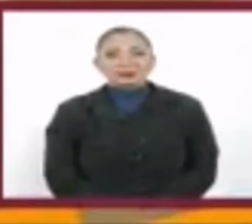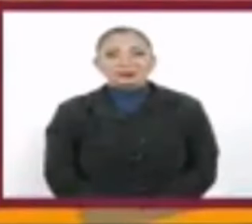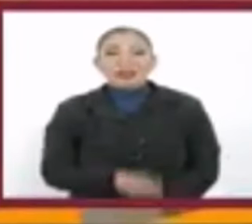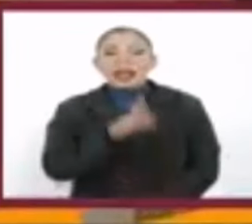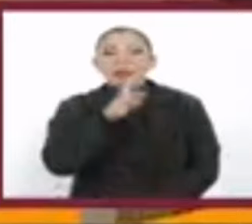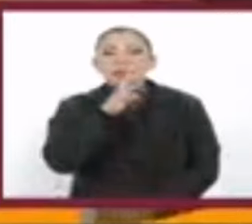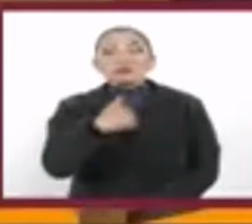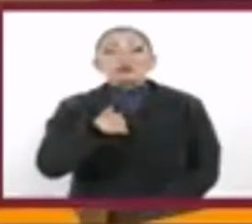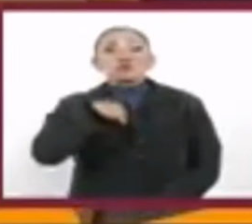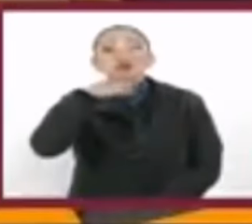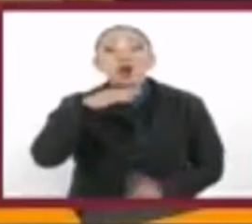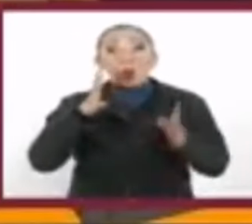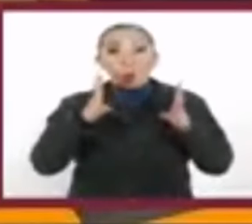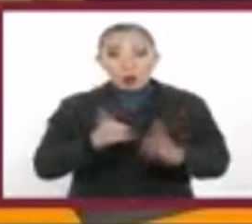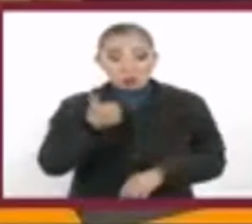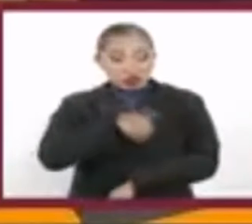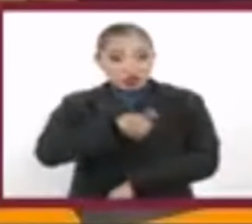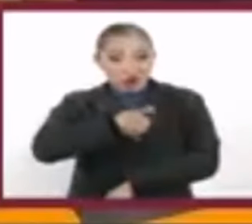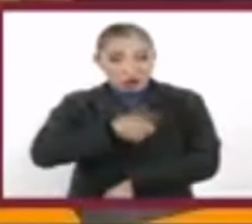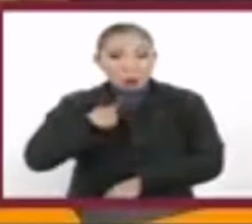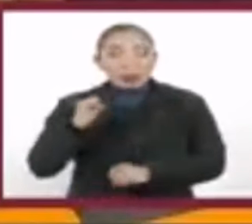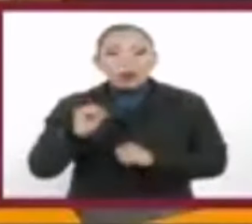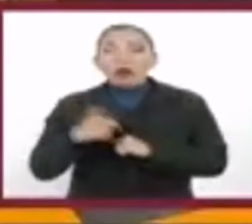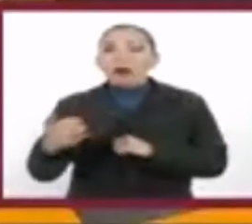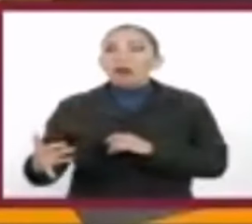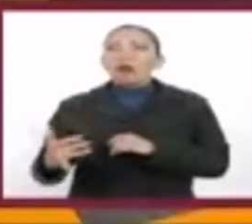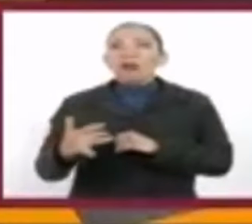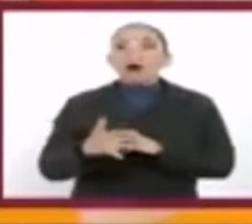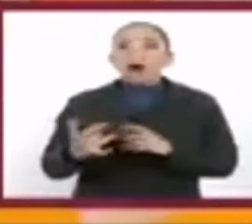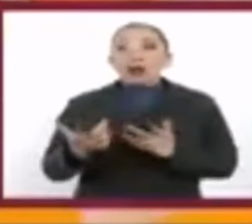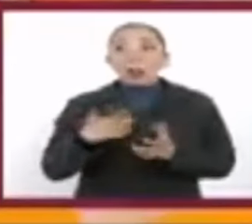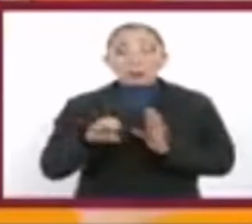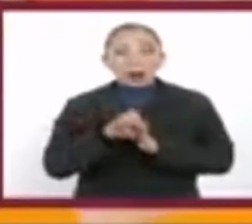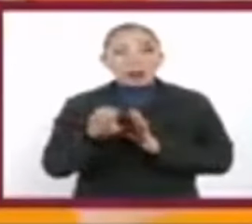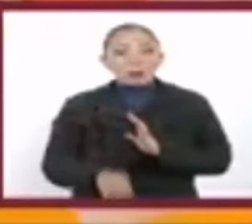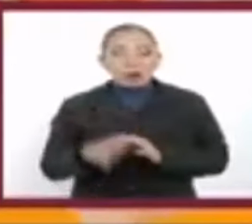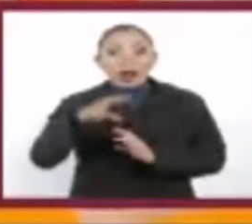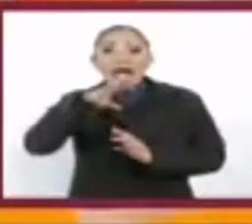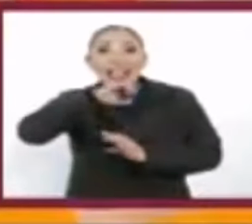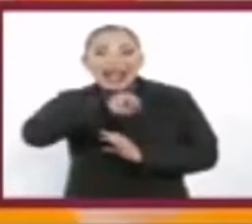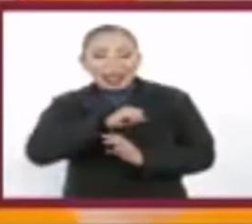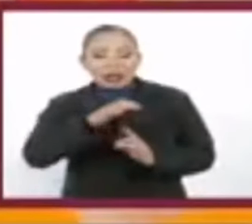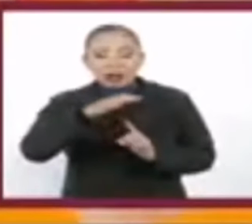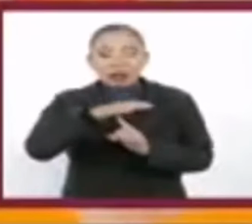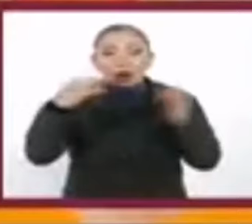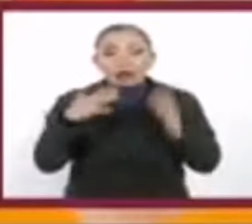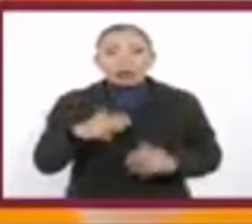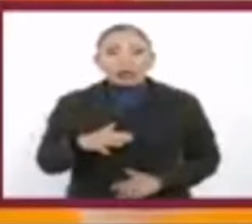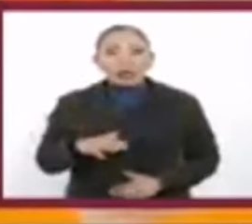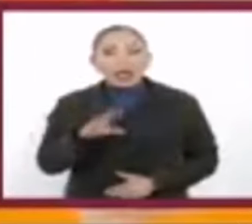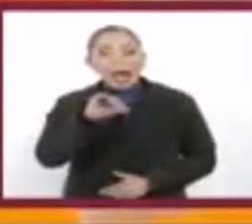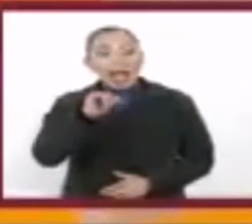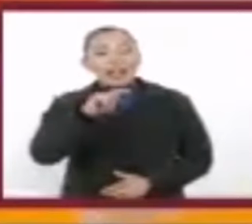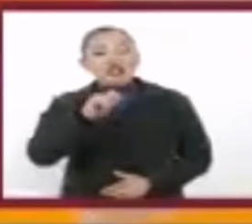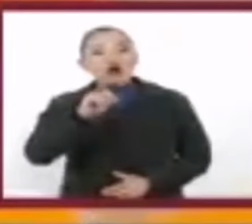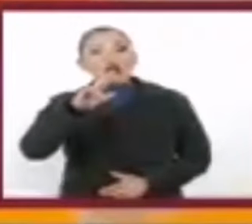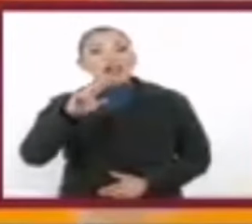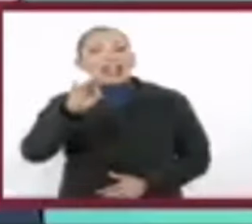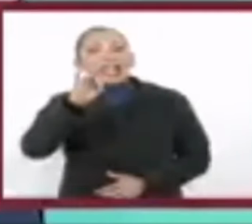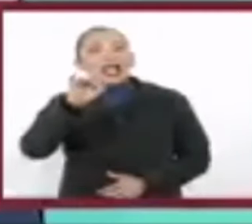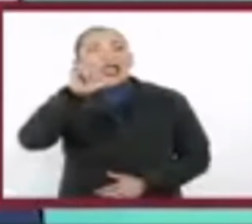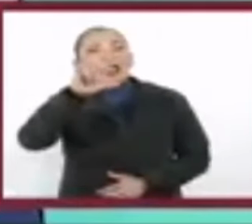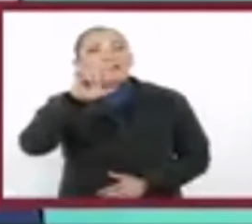La respuesta involuntaria del organismo ante un estímulo determinado, como la sensación de calor, se denomina acto